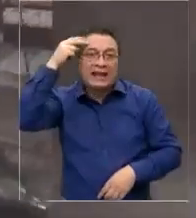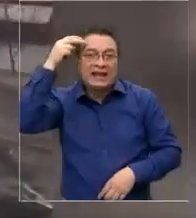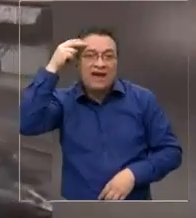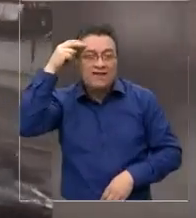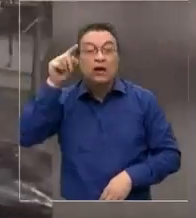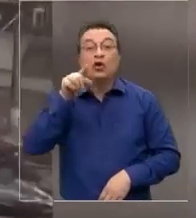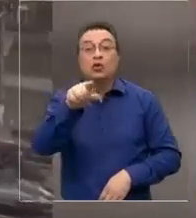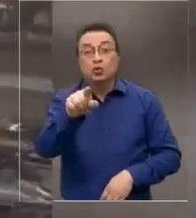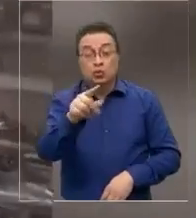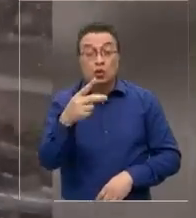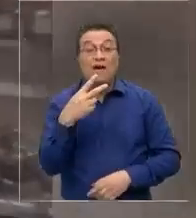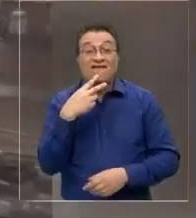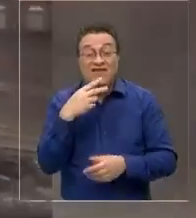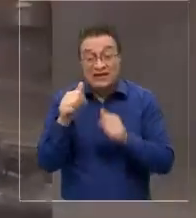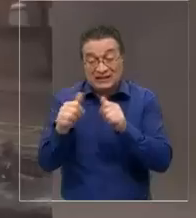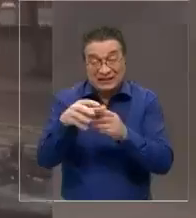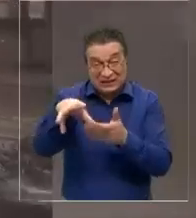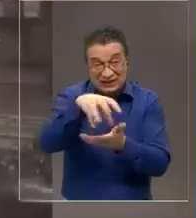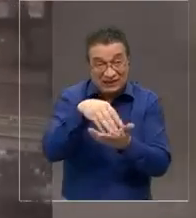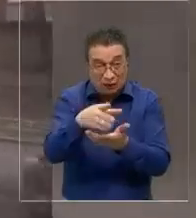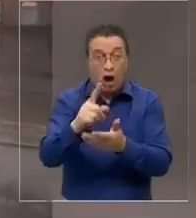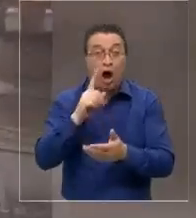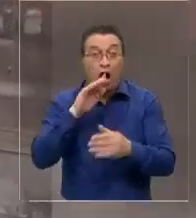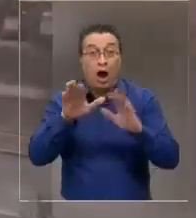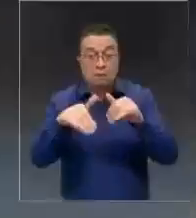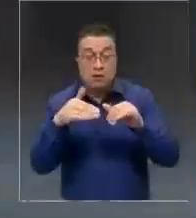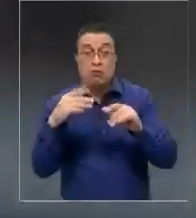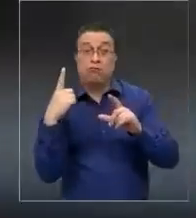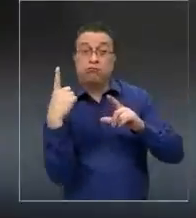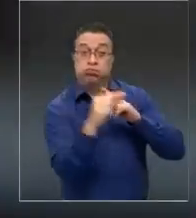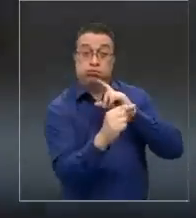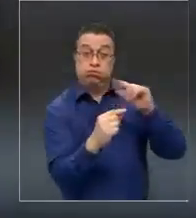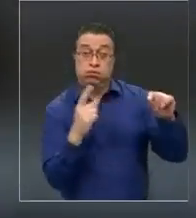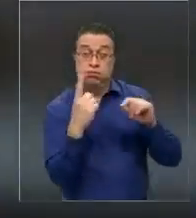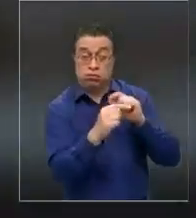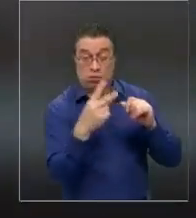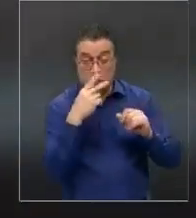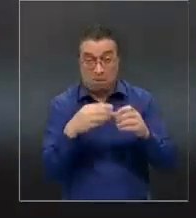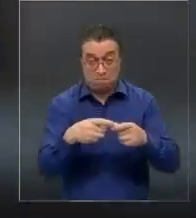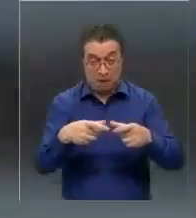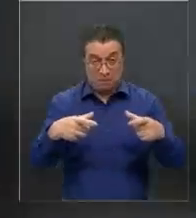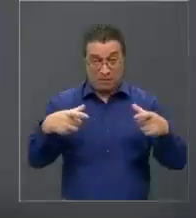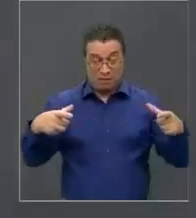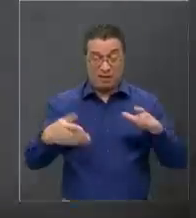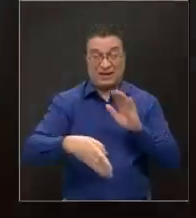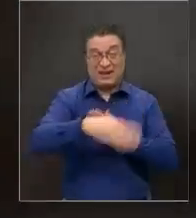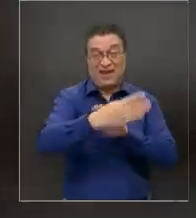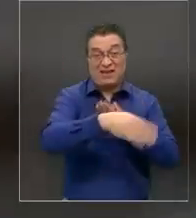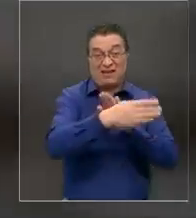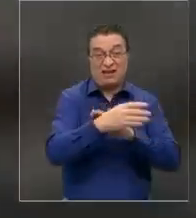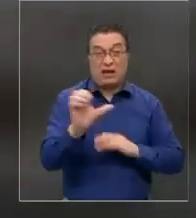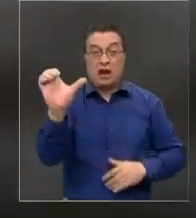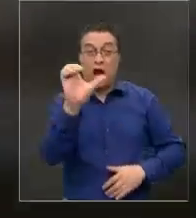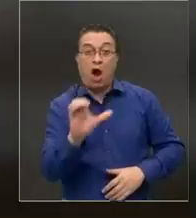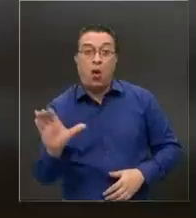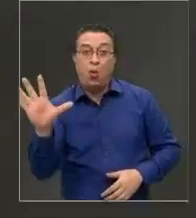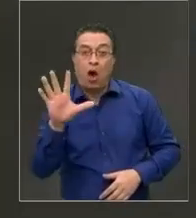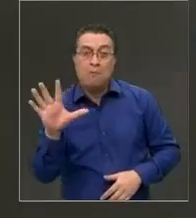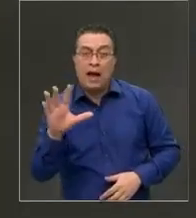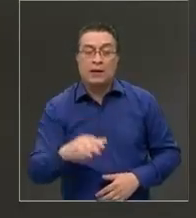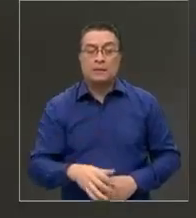de la frontera, ¿has podido ver que continúa el flujo de gente con intenciones de salir hacia Europa?